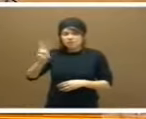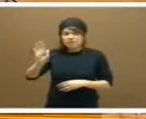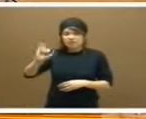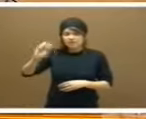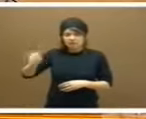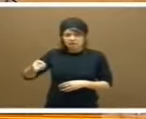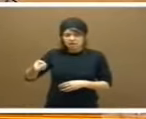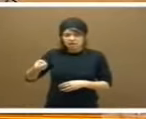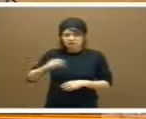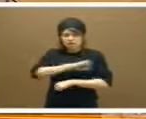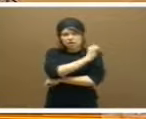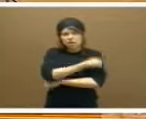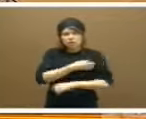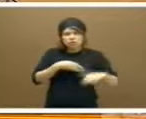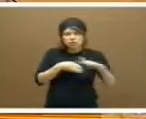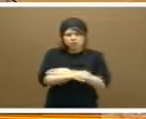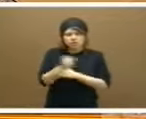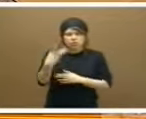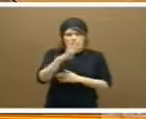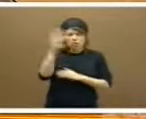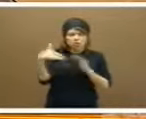Verdesíes, con registro de entrada